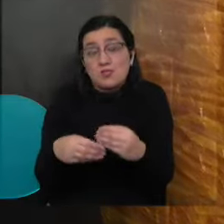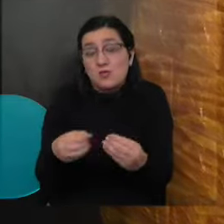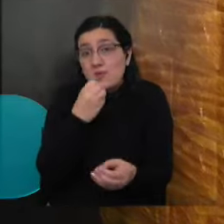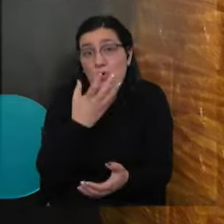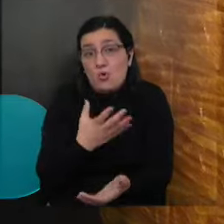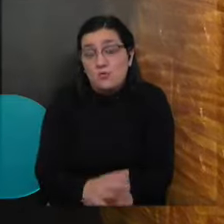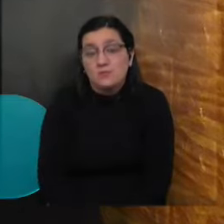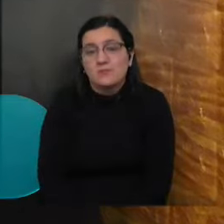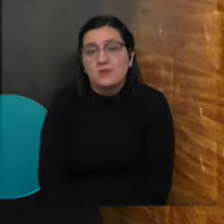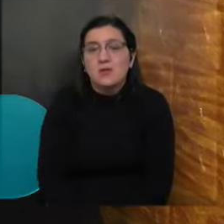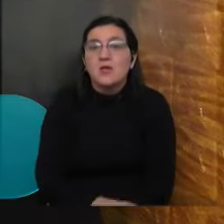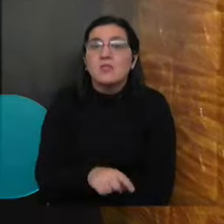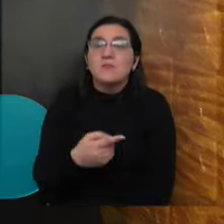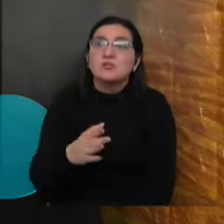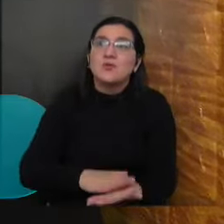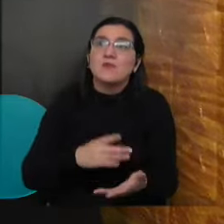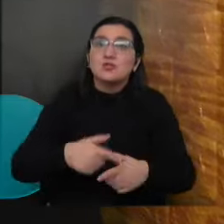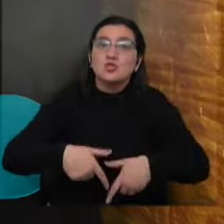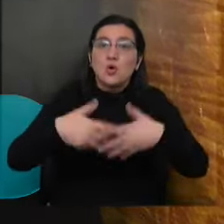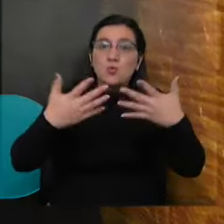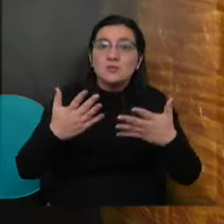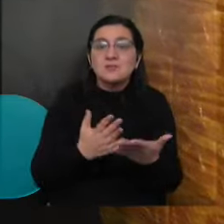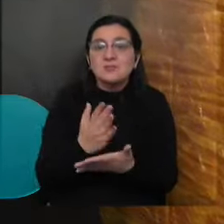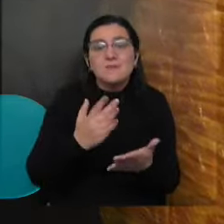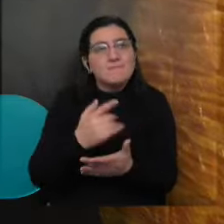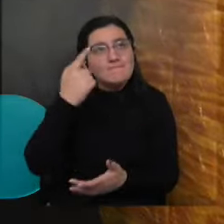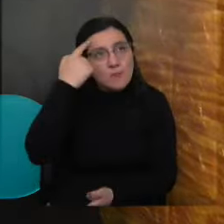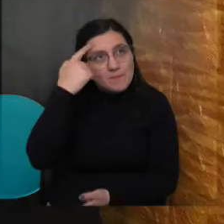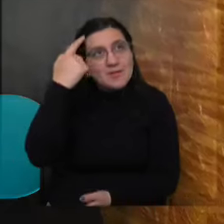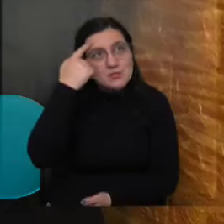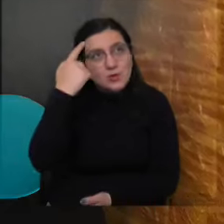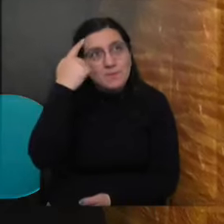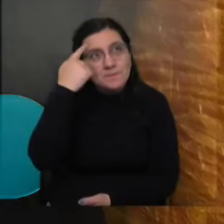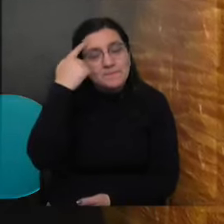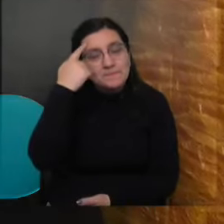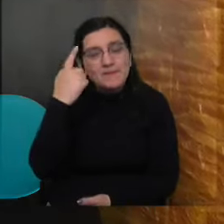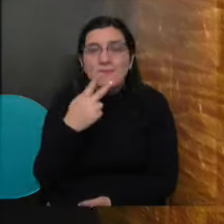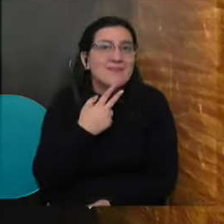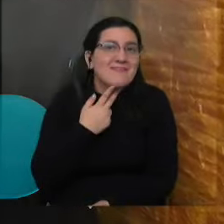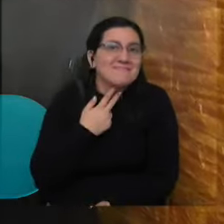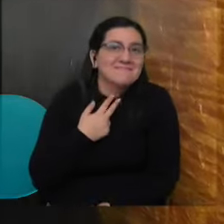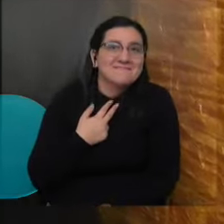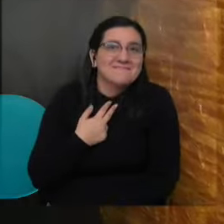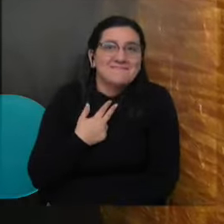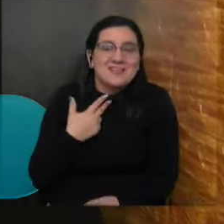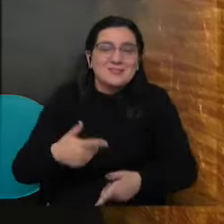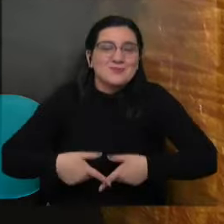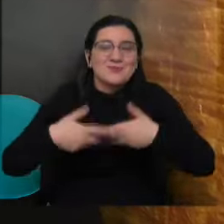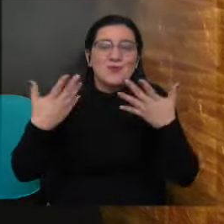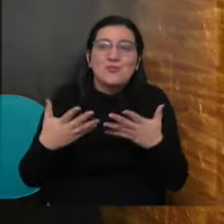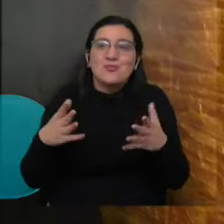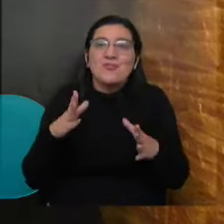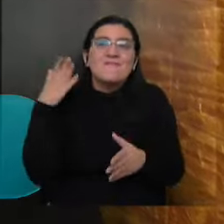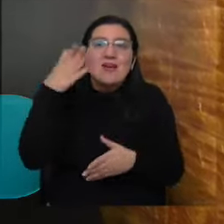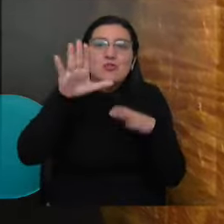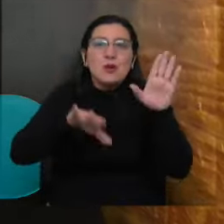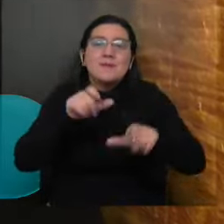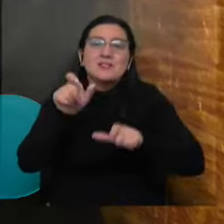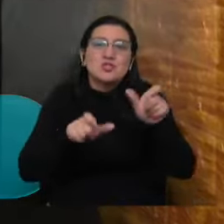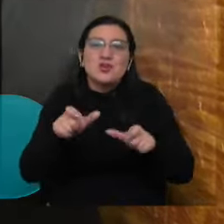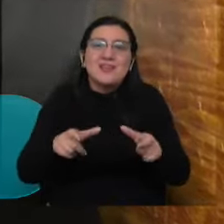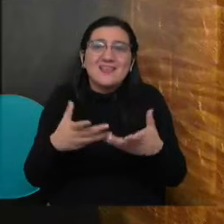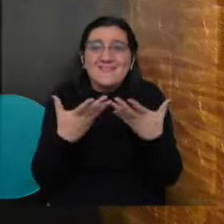gol después respecto del show Generalmente siempre lo tengo en la cabeza eh es muy adictivo hacer un show donde va toda tu gente